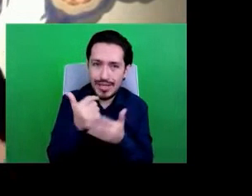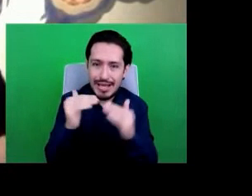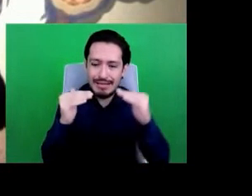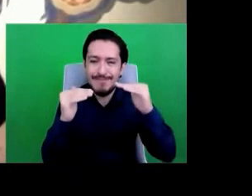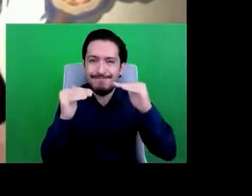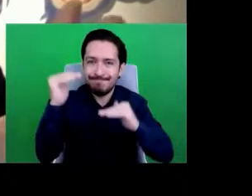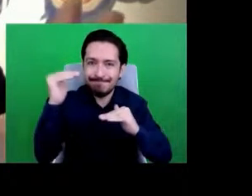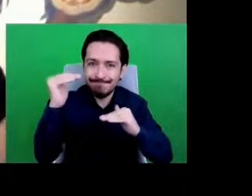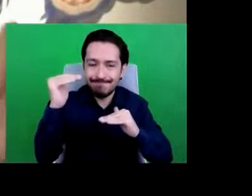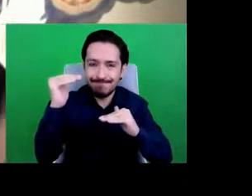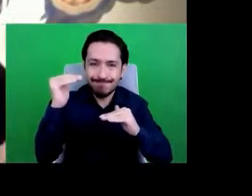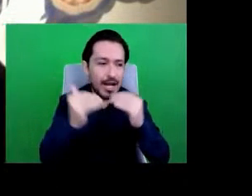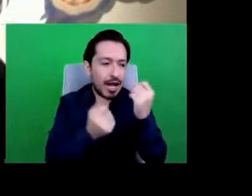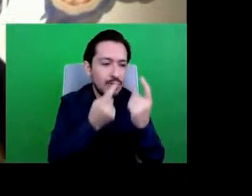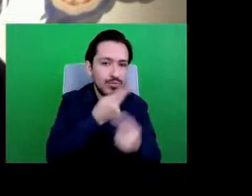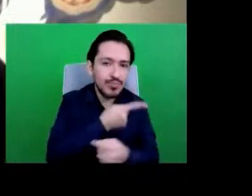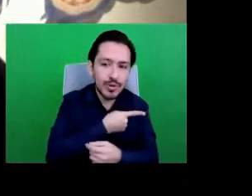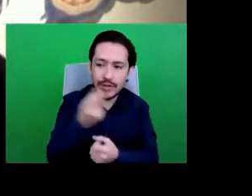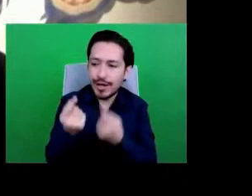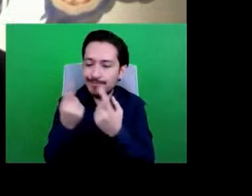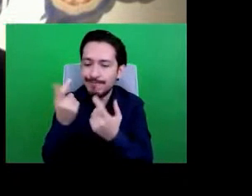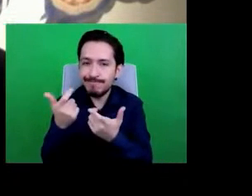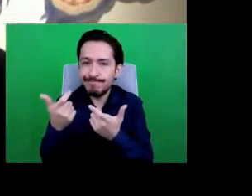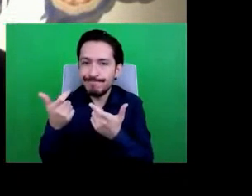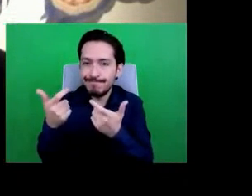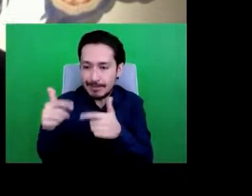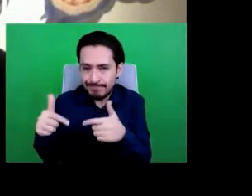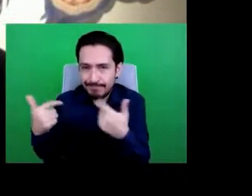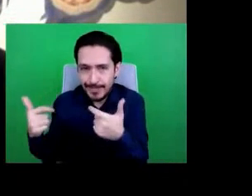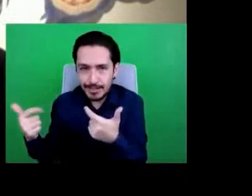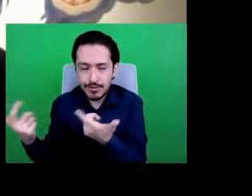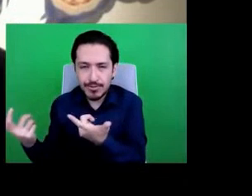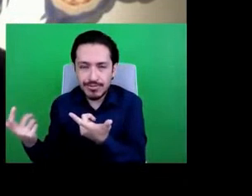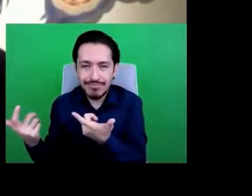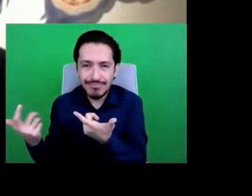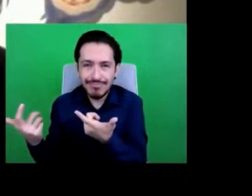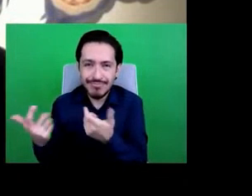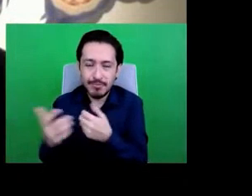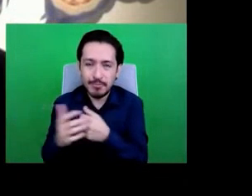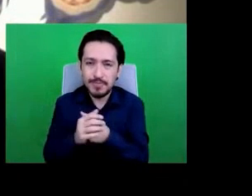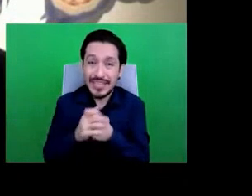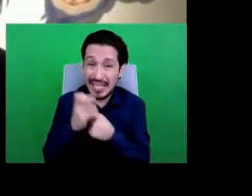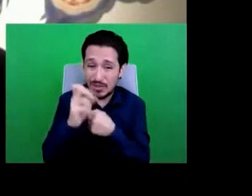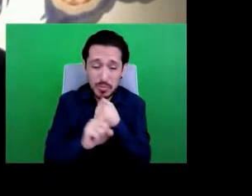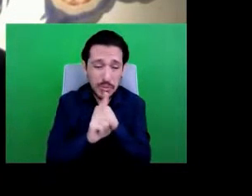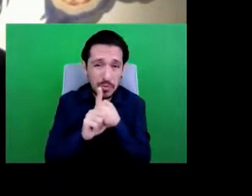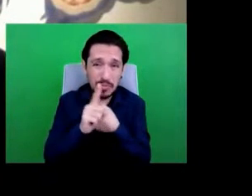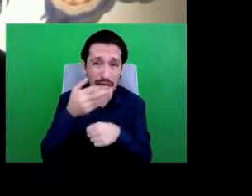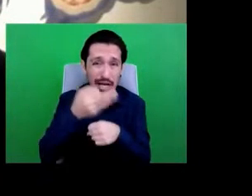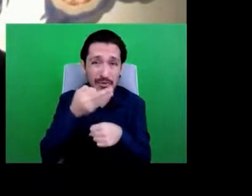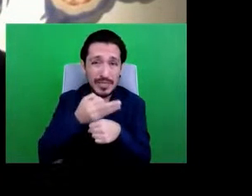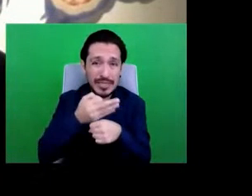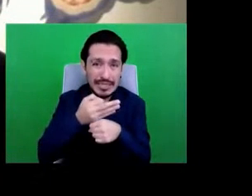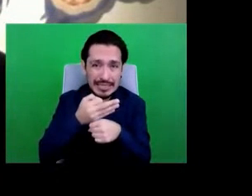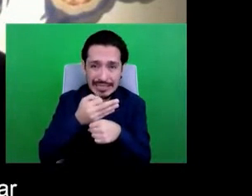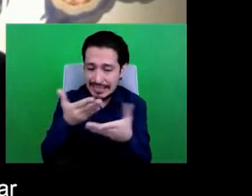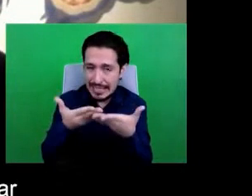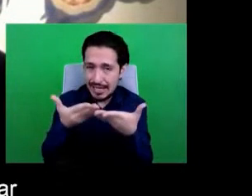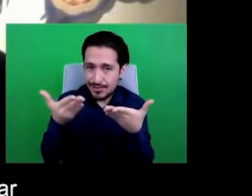el problema del desempleo en las diferentes economías, todos estos problemas a los que nos estamos enfrentando en la